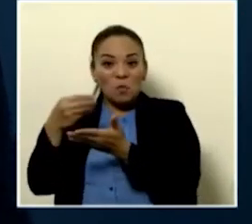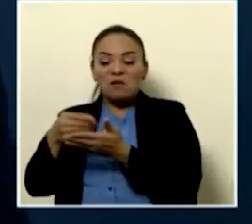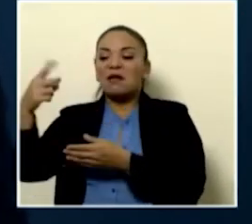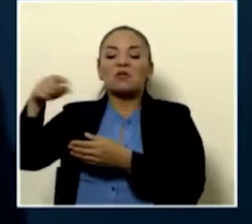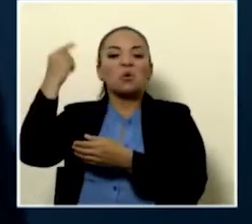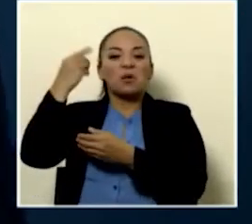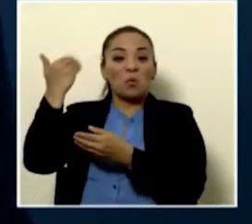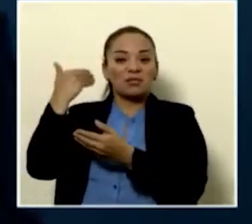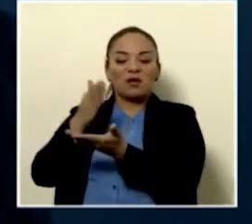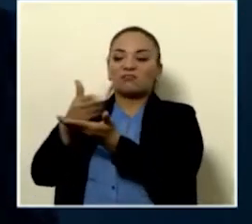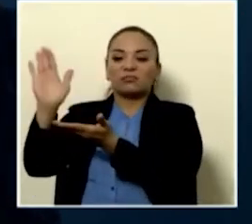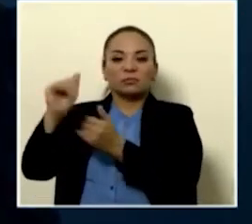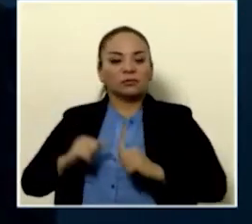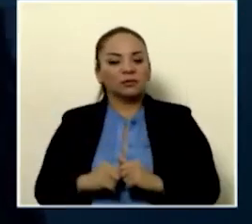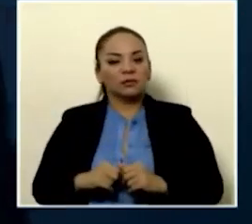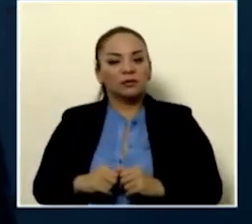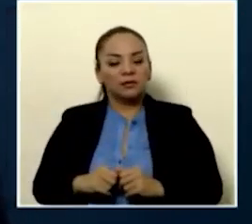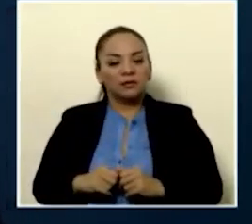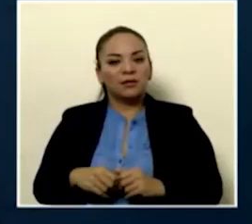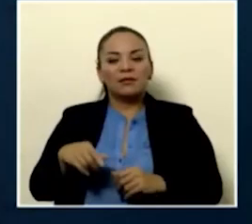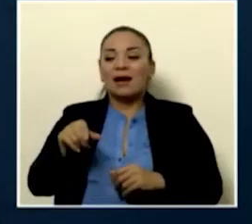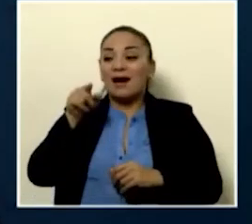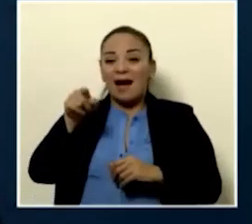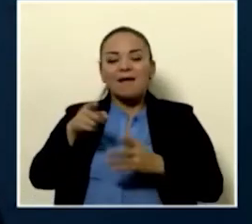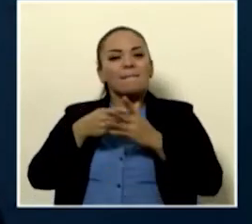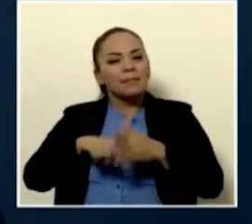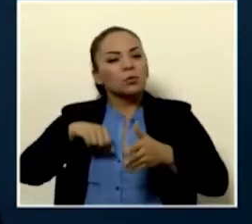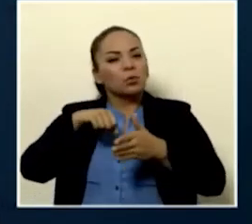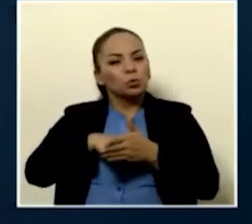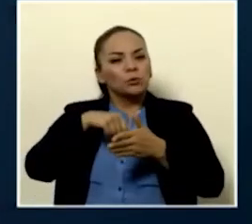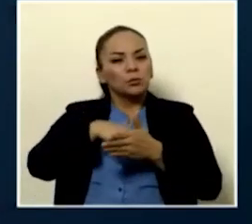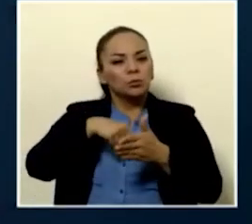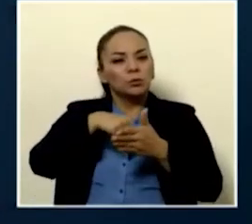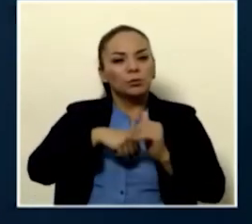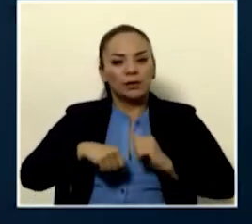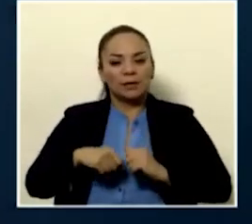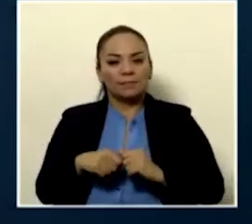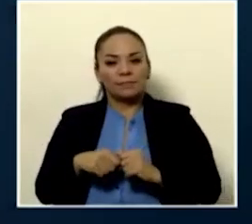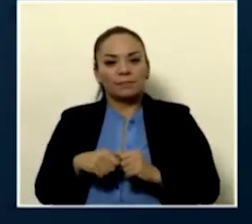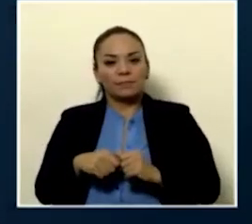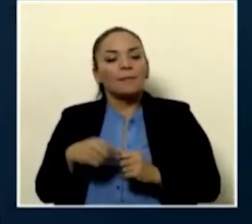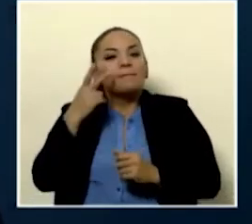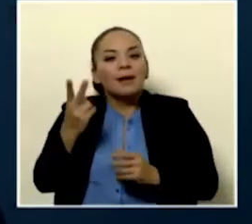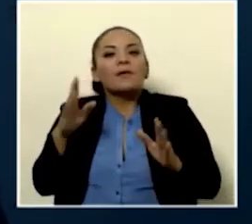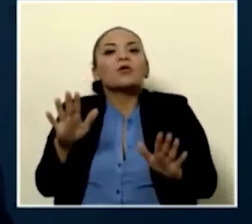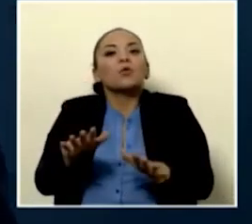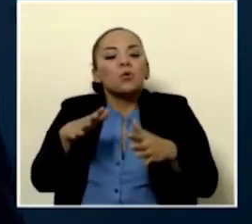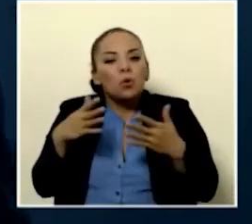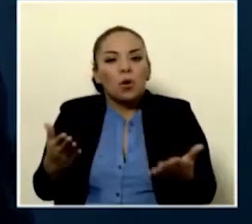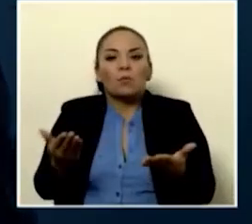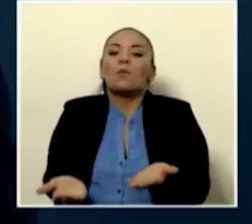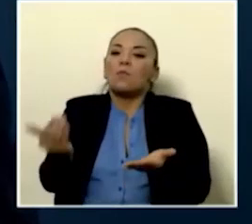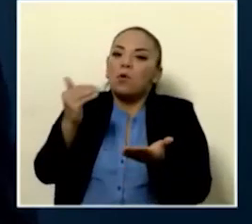proyecto. Desde entonces ha sido una lucha constante para ver cómo recuperamos